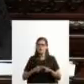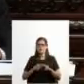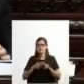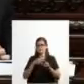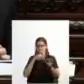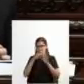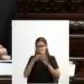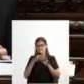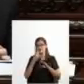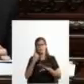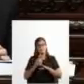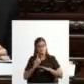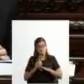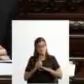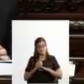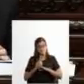En primer lugar,